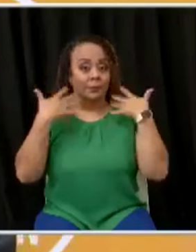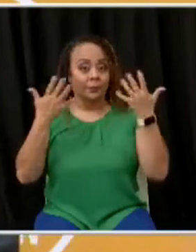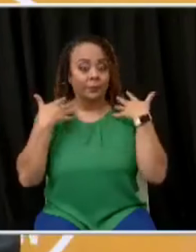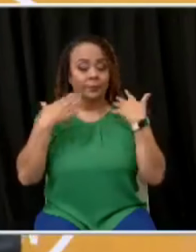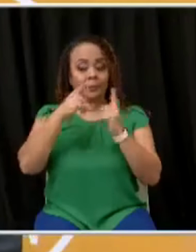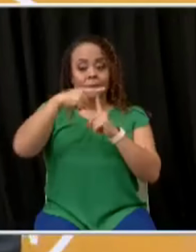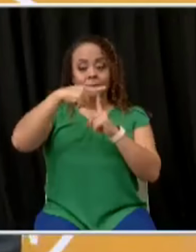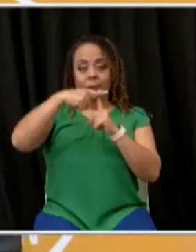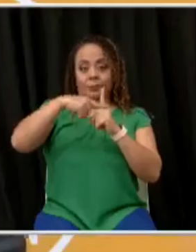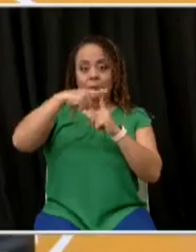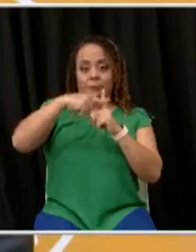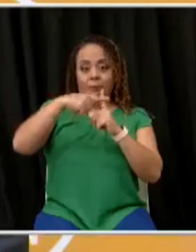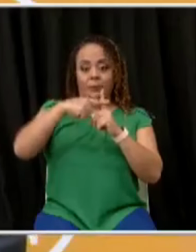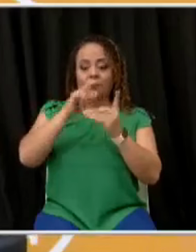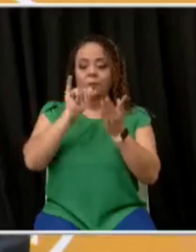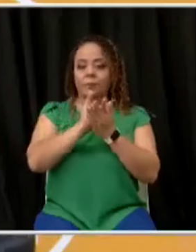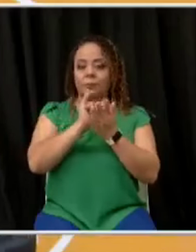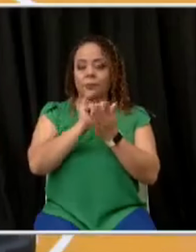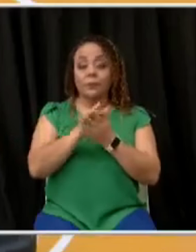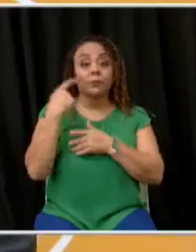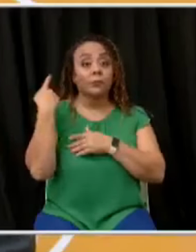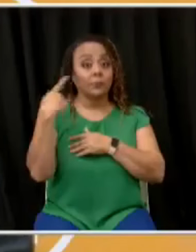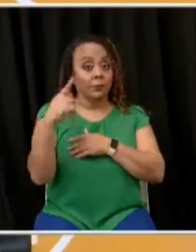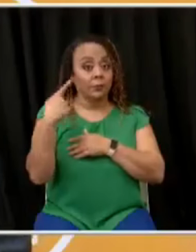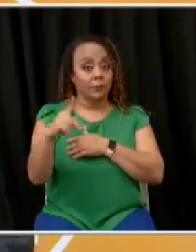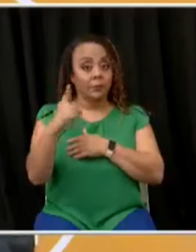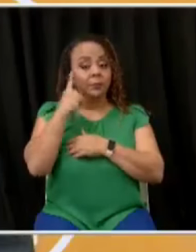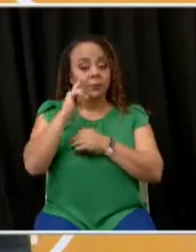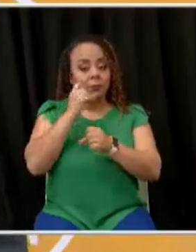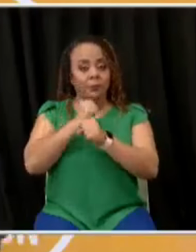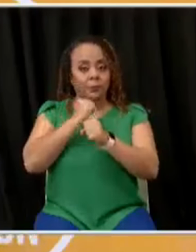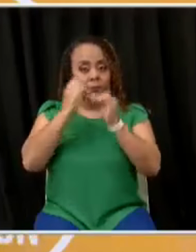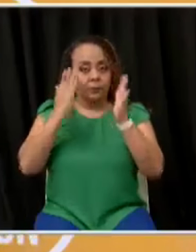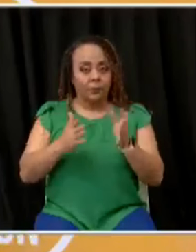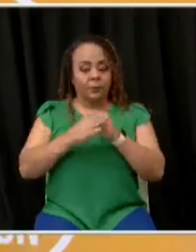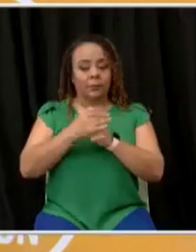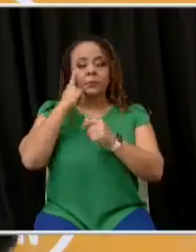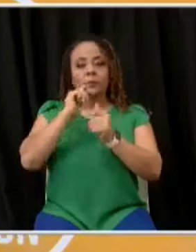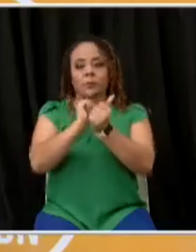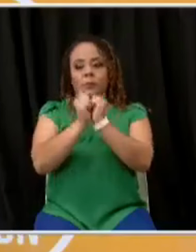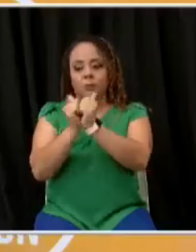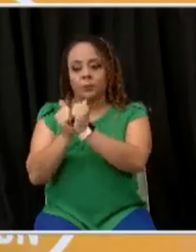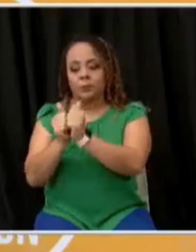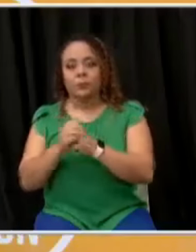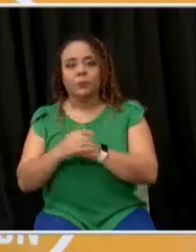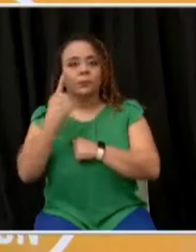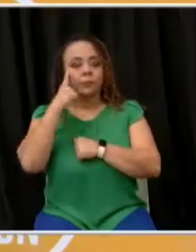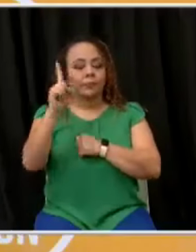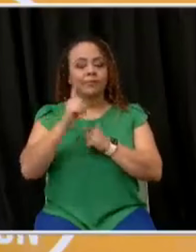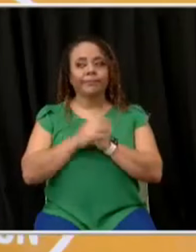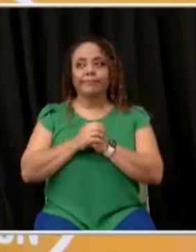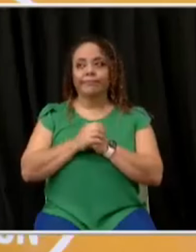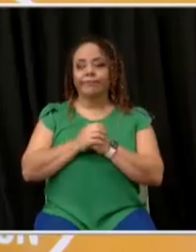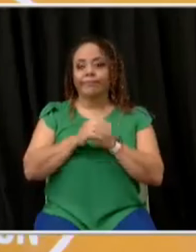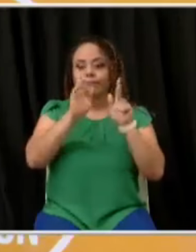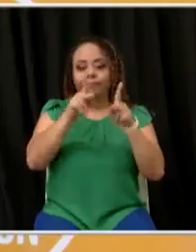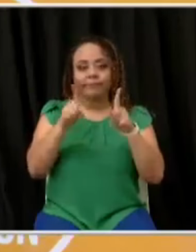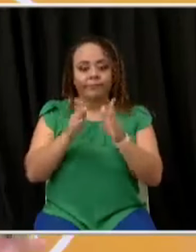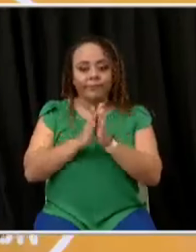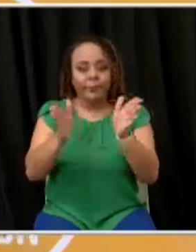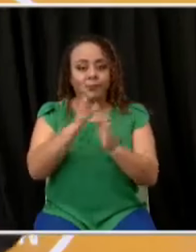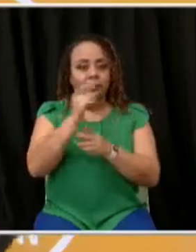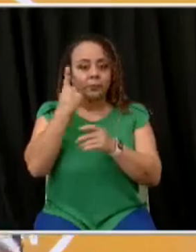la temperatura es un factor de riesgo para los trabajadores, para los deportistas, para las civiles y para